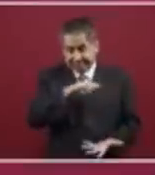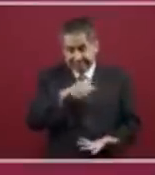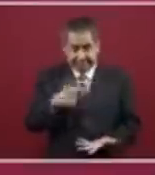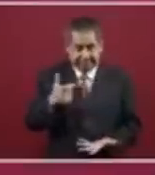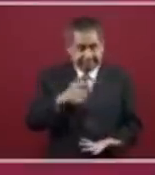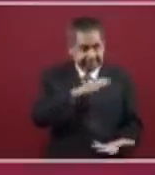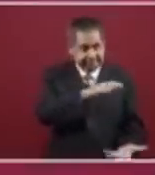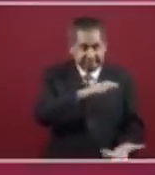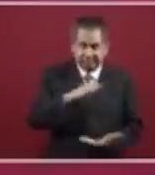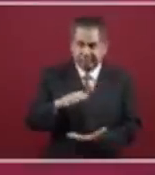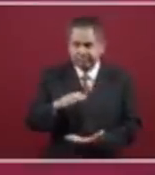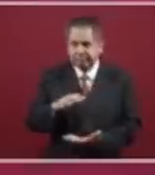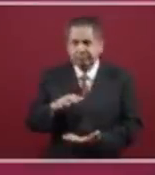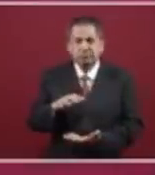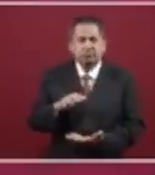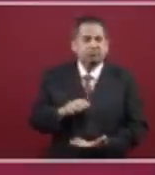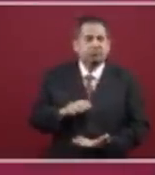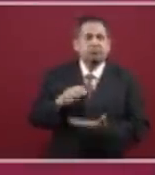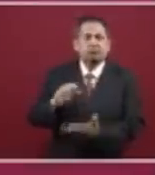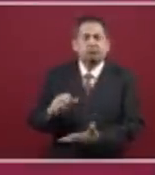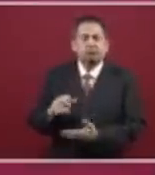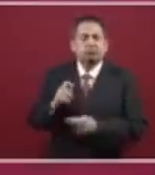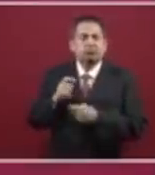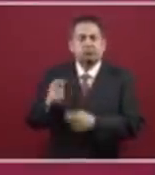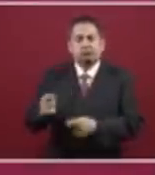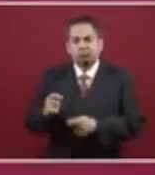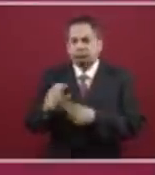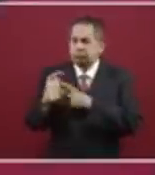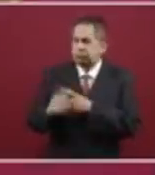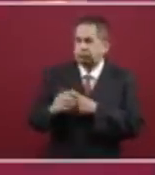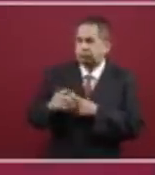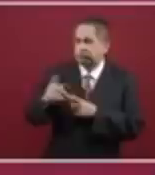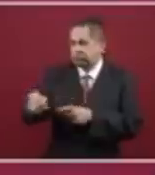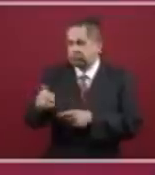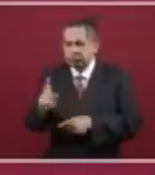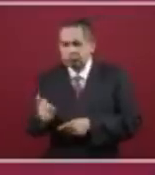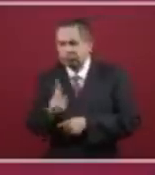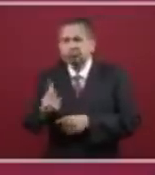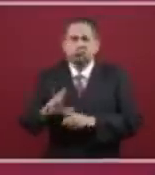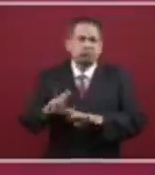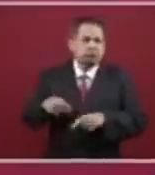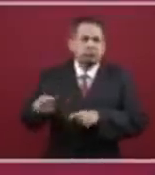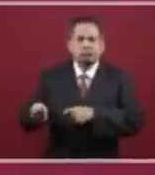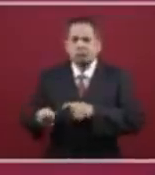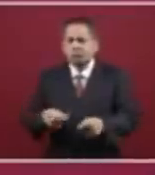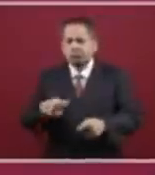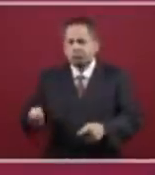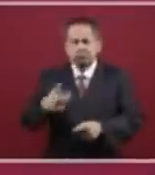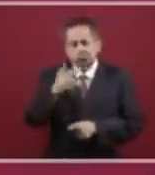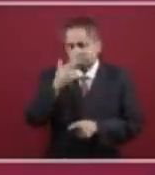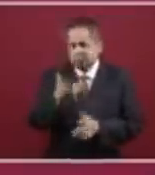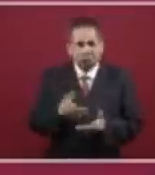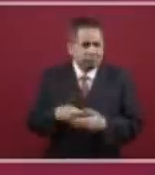se entregue a las comunidades, a los pueblos,